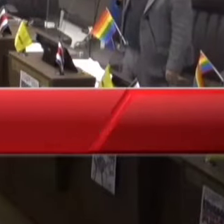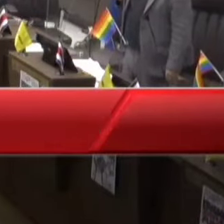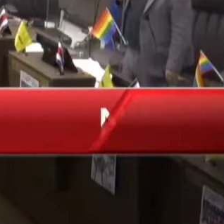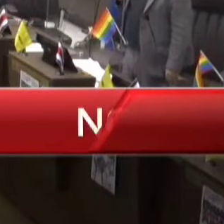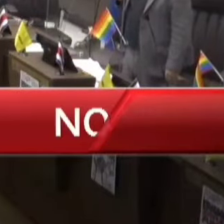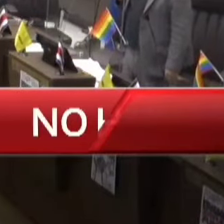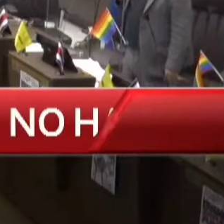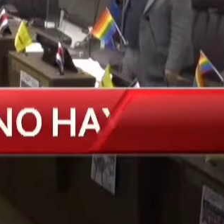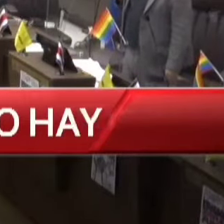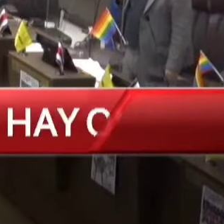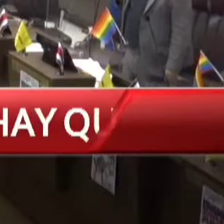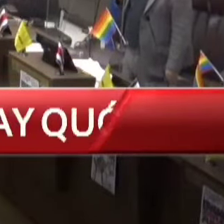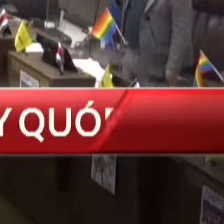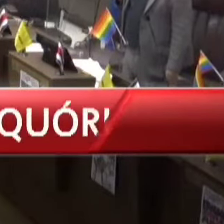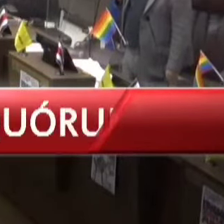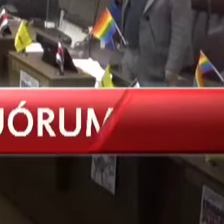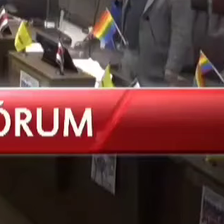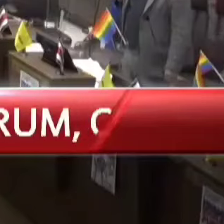sesión.